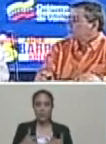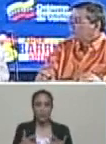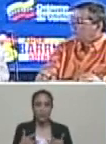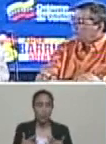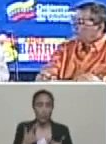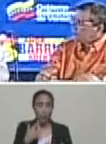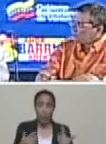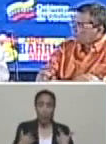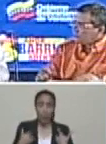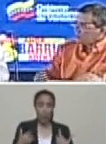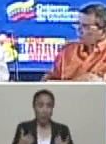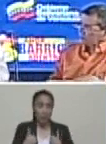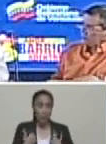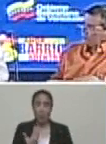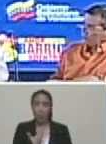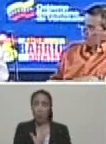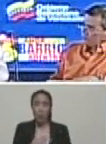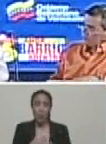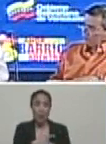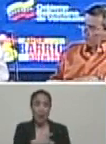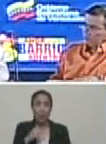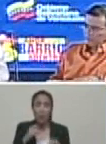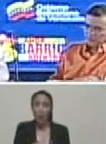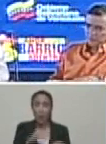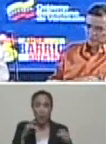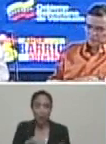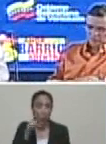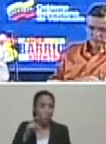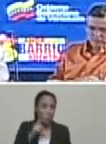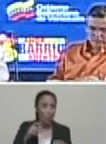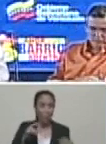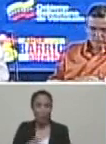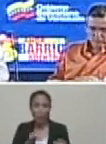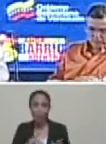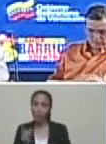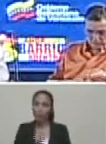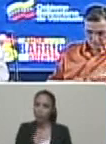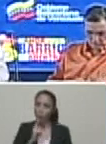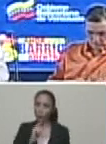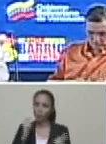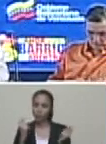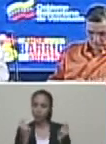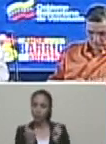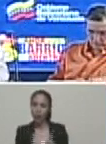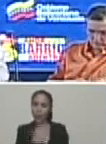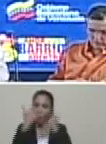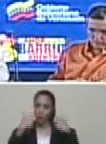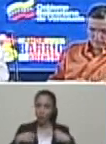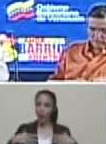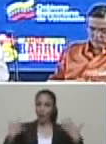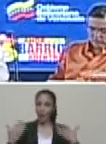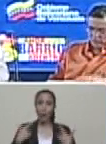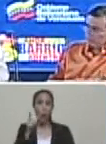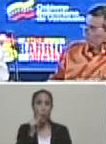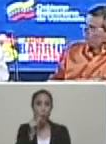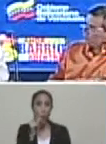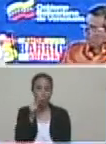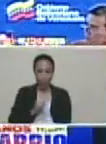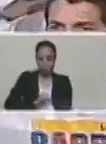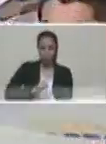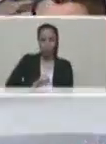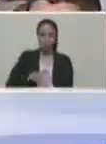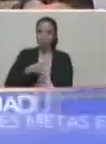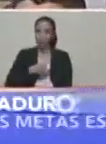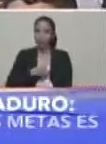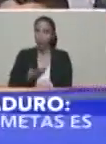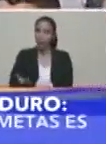parir, sino que es una de las más grandes felicidades que pueda tener el ser humano. Nosotros no podemos parir, no conozco a ningún hombre que haya parido